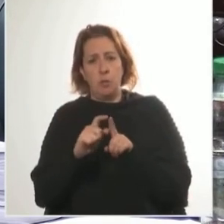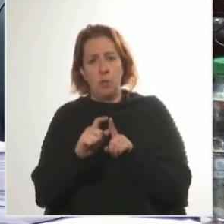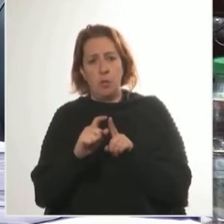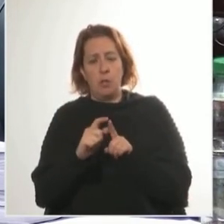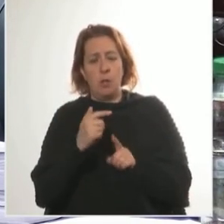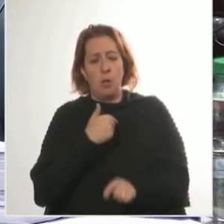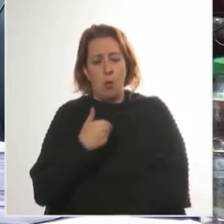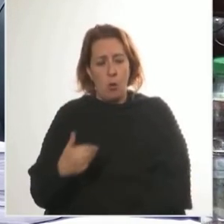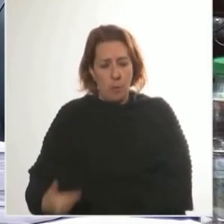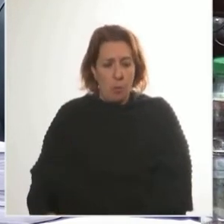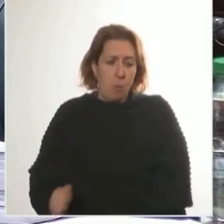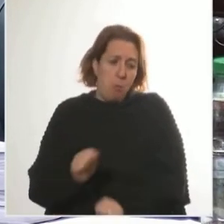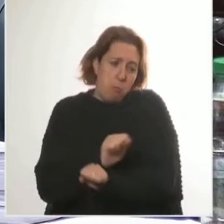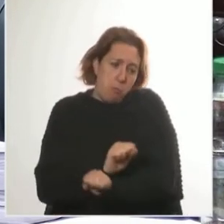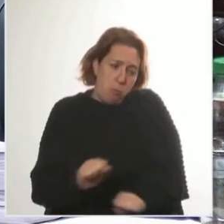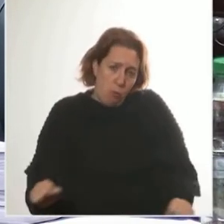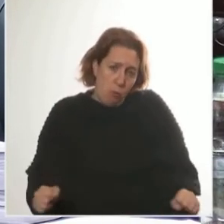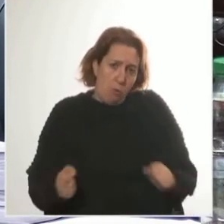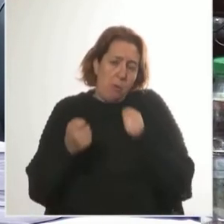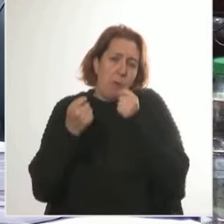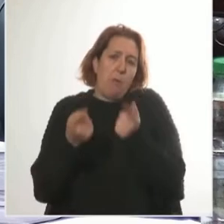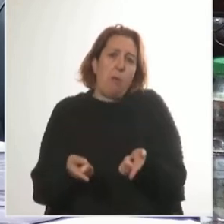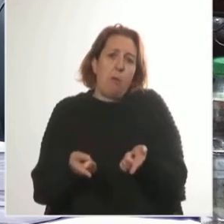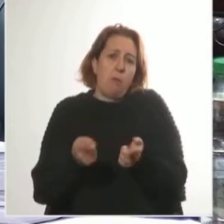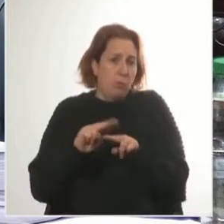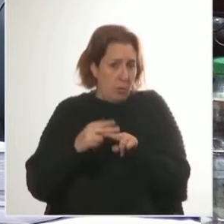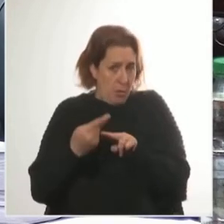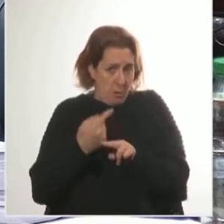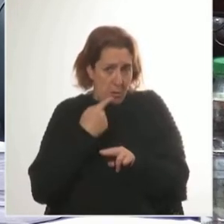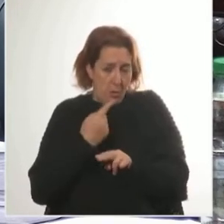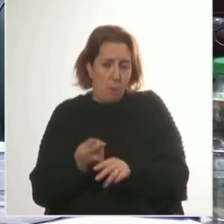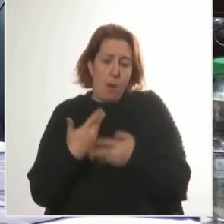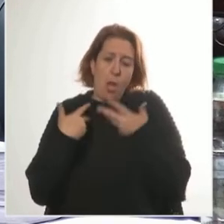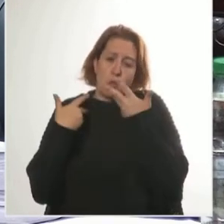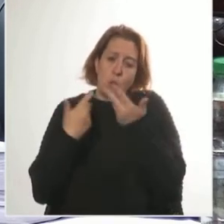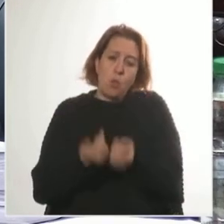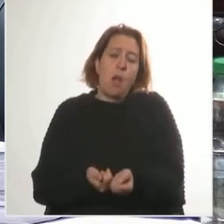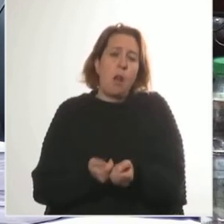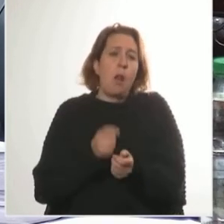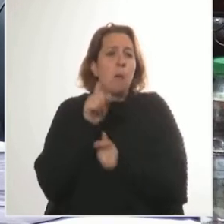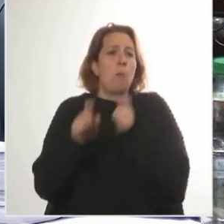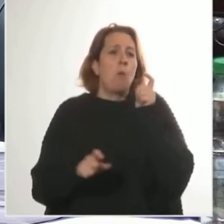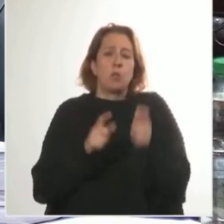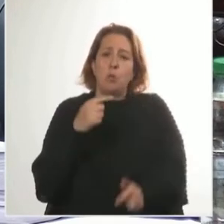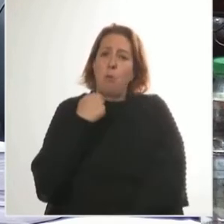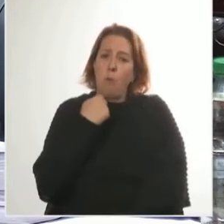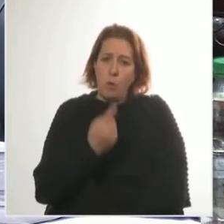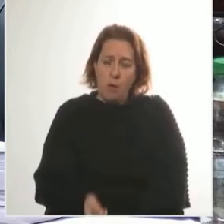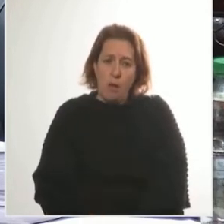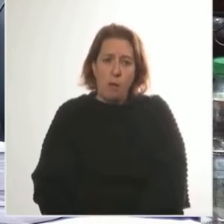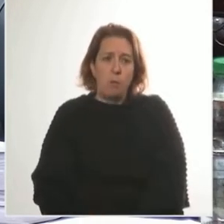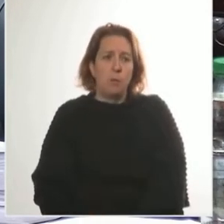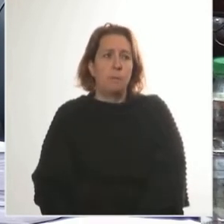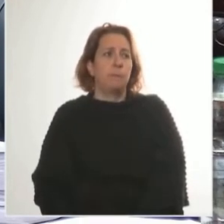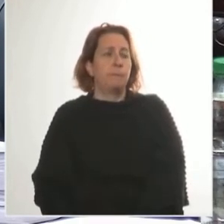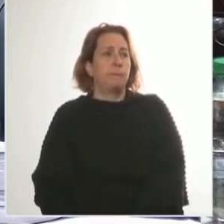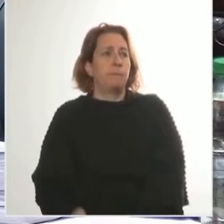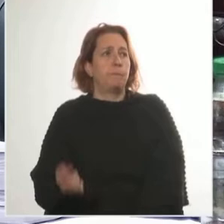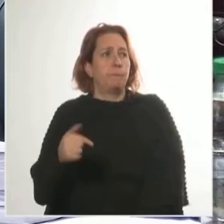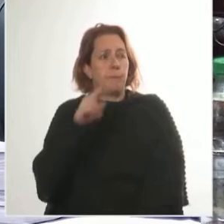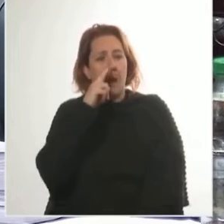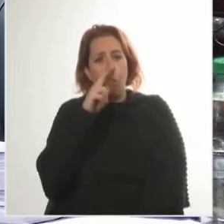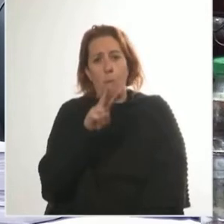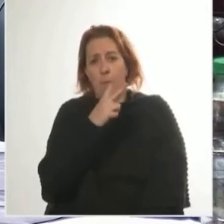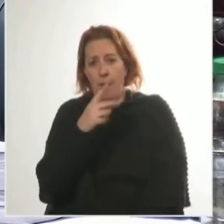el gobierno pudo haber volcado, reitero, para ayudar a la población más vulnerable, para que en